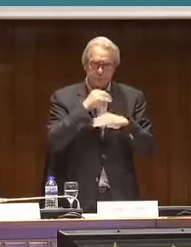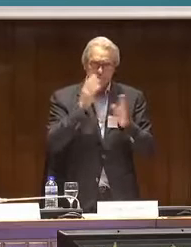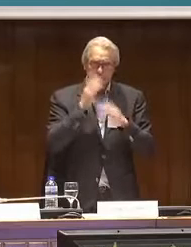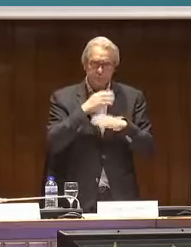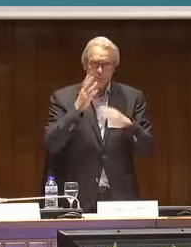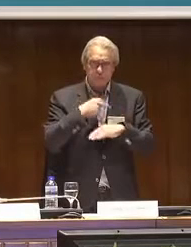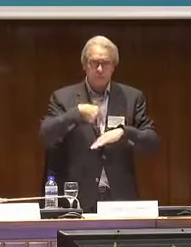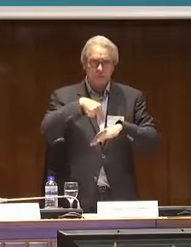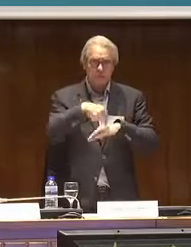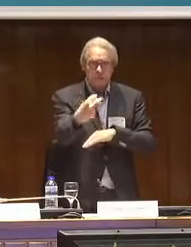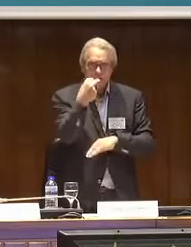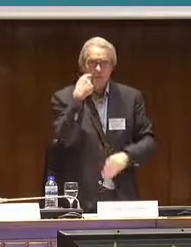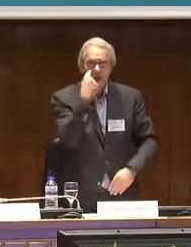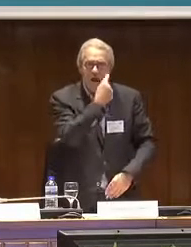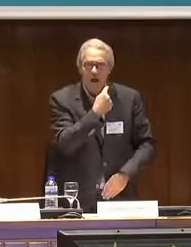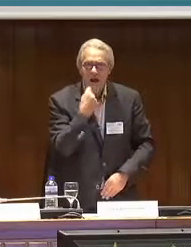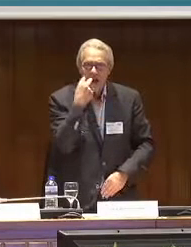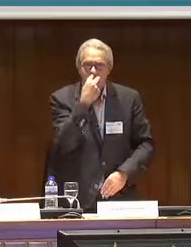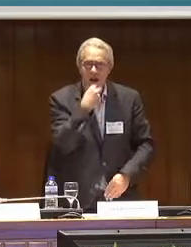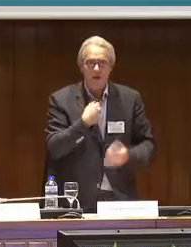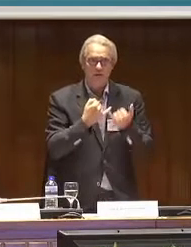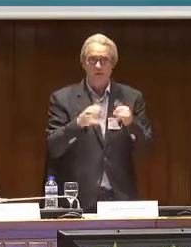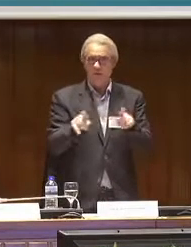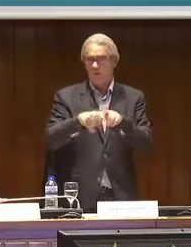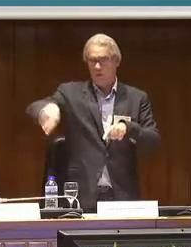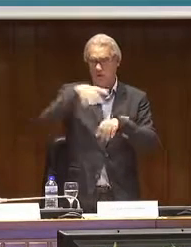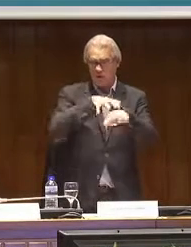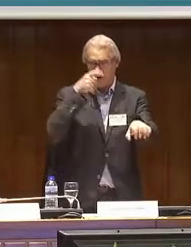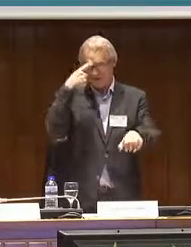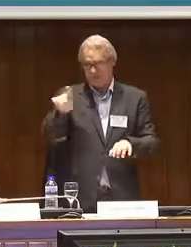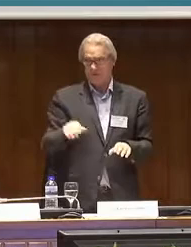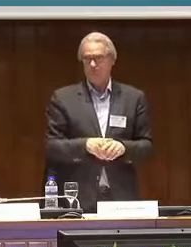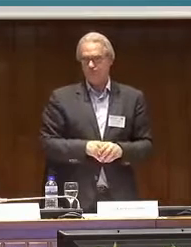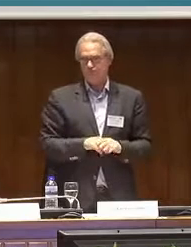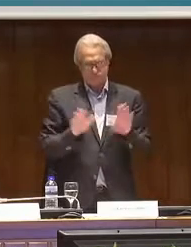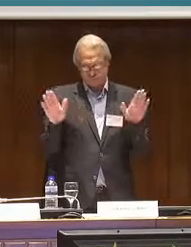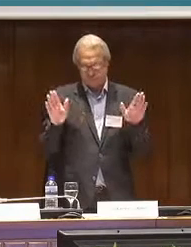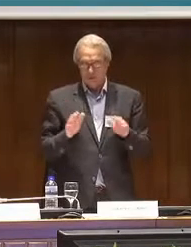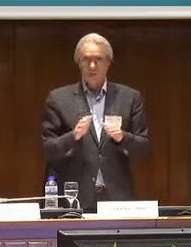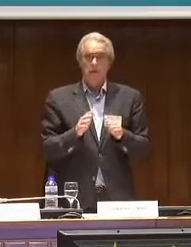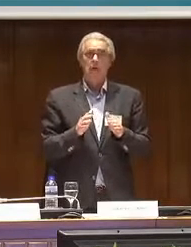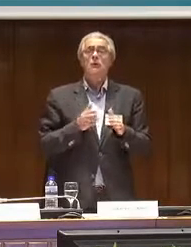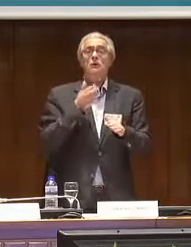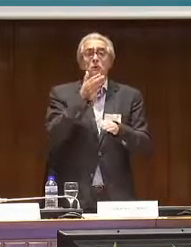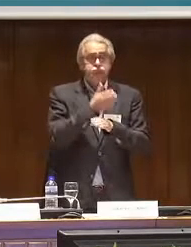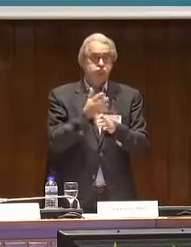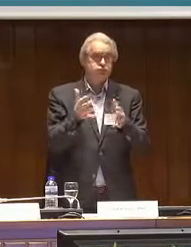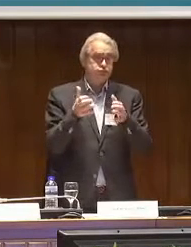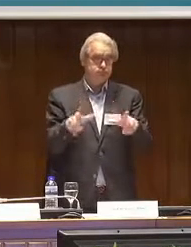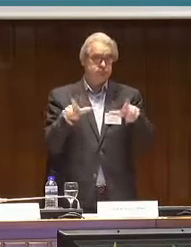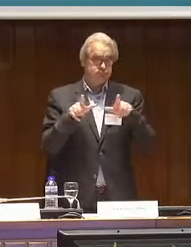pues no había intérprete de lengua de signos en este ámbito. Entonces tenía que estar haciendo lectura labial. Imagino que la mayoría sabéis de lo que estoy